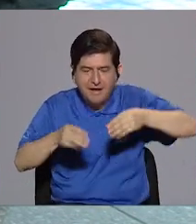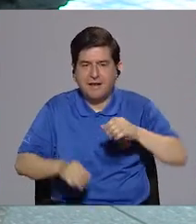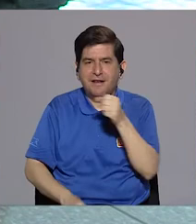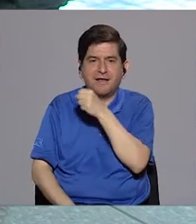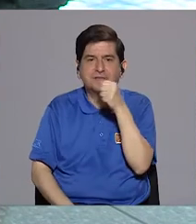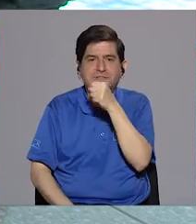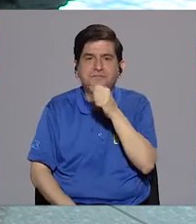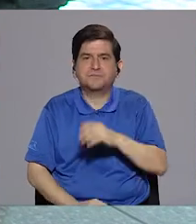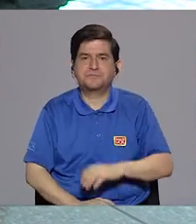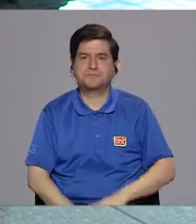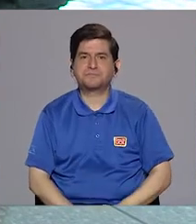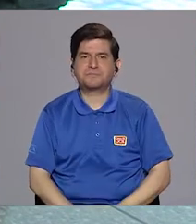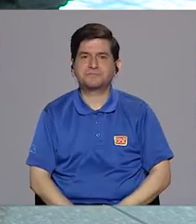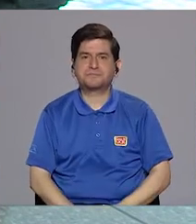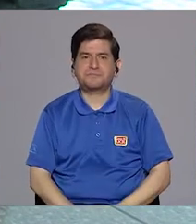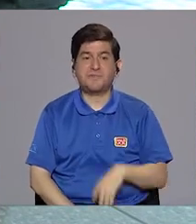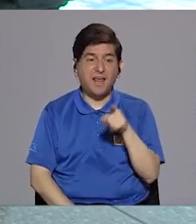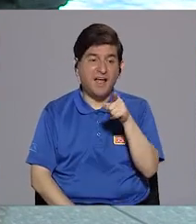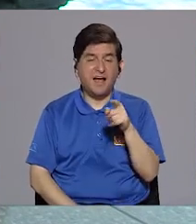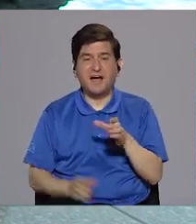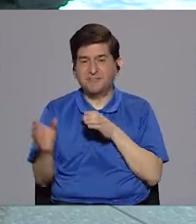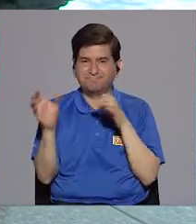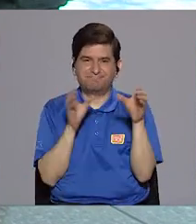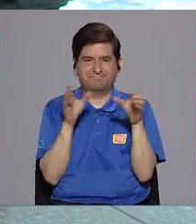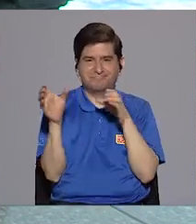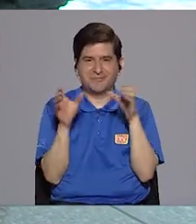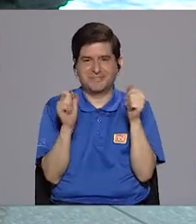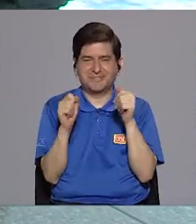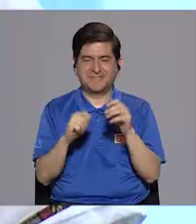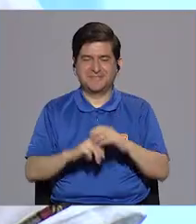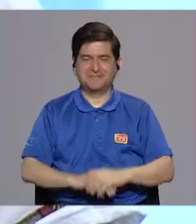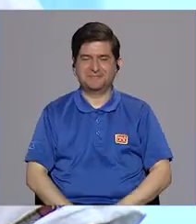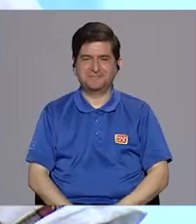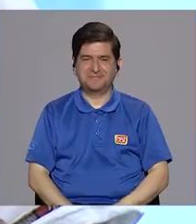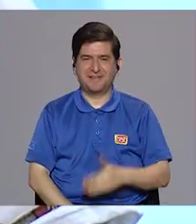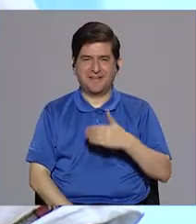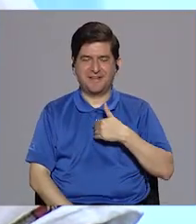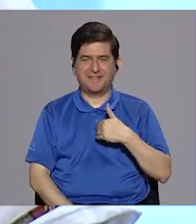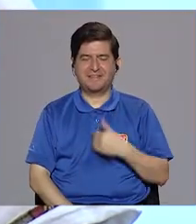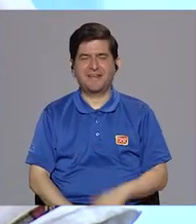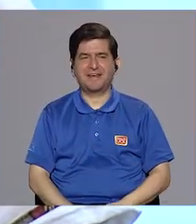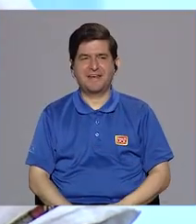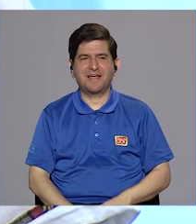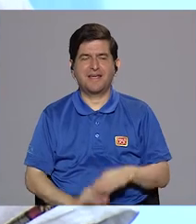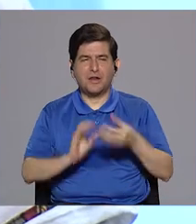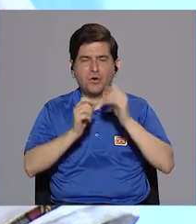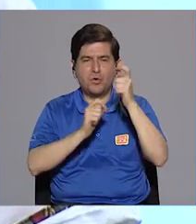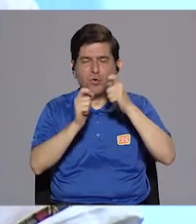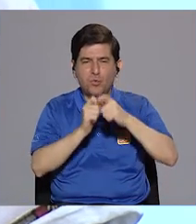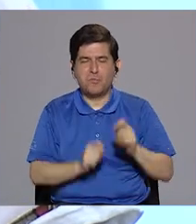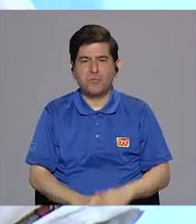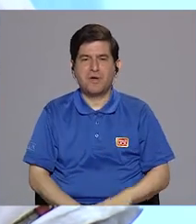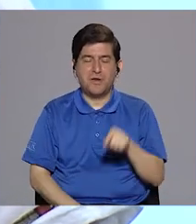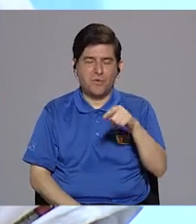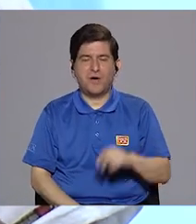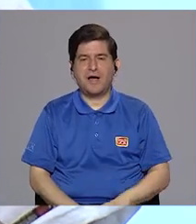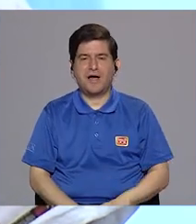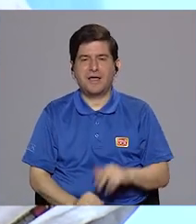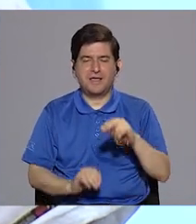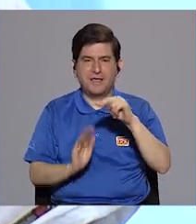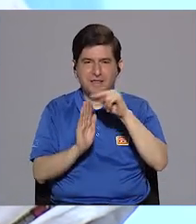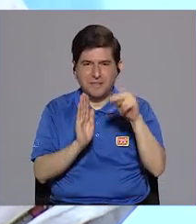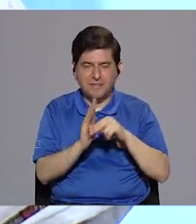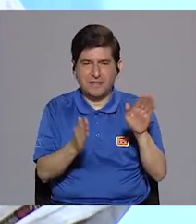canción que es comercial. Tiene un cierto número de notas, tiene